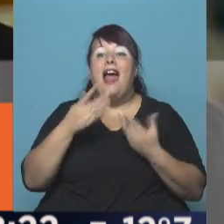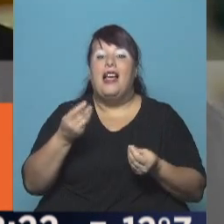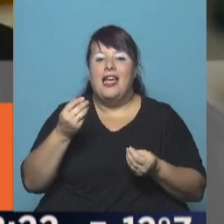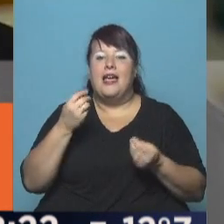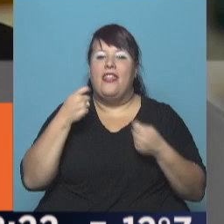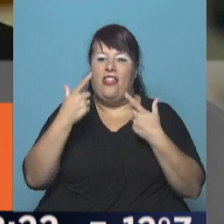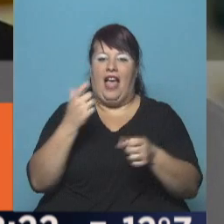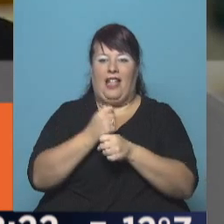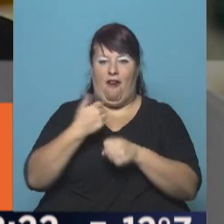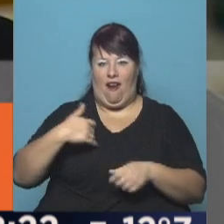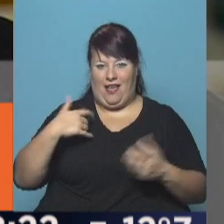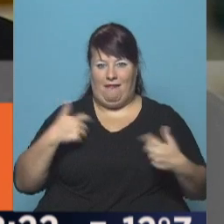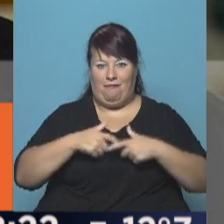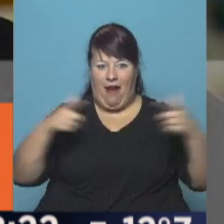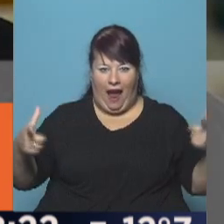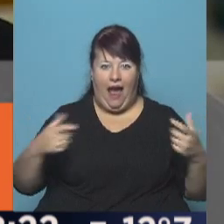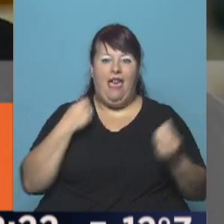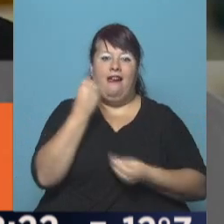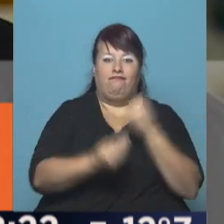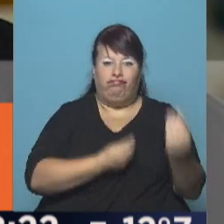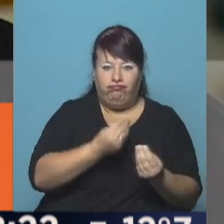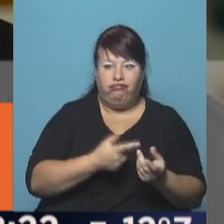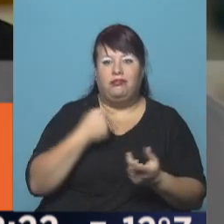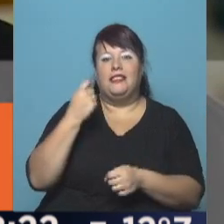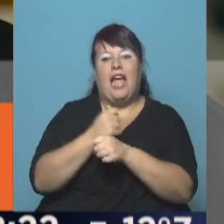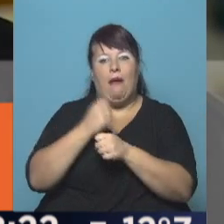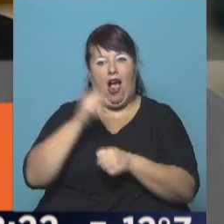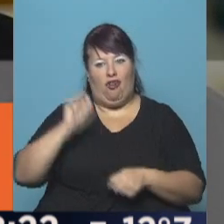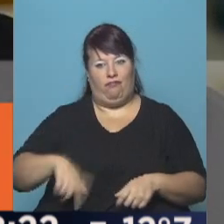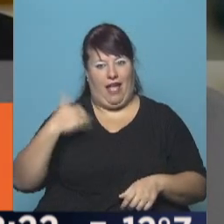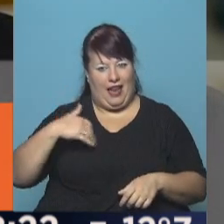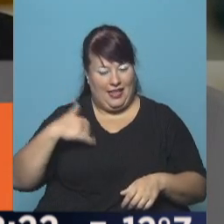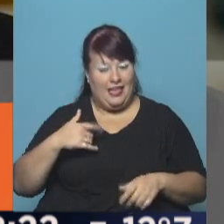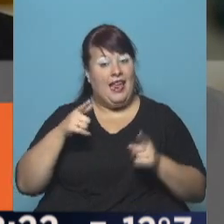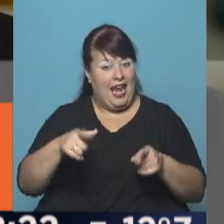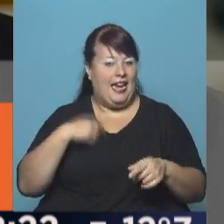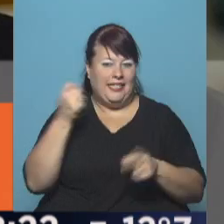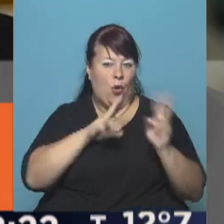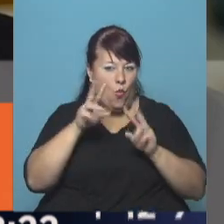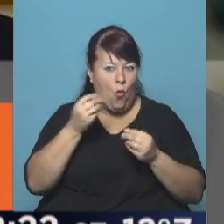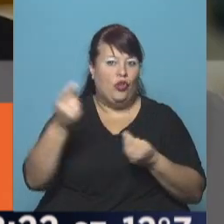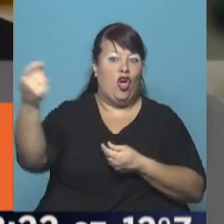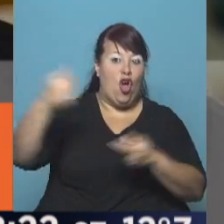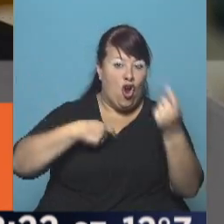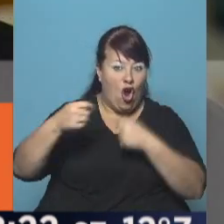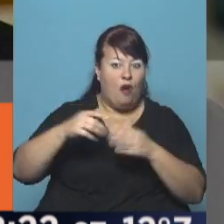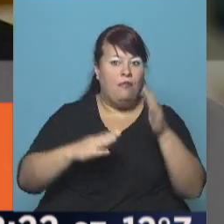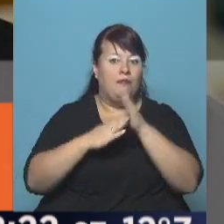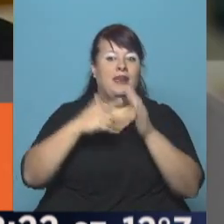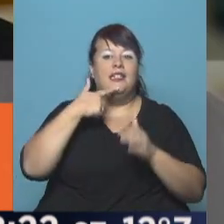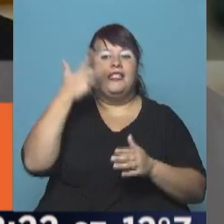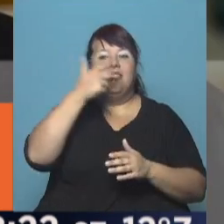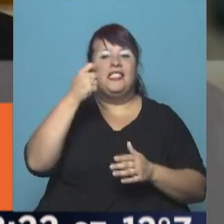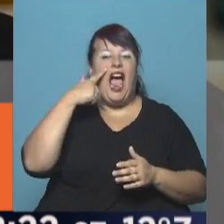dar empleo argentino, con generar trabajo nacional, y eso es lo que vamos a buscar. Vamos a la CIAL de Shanghái.